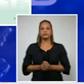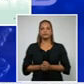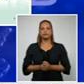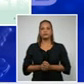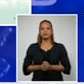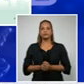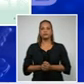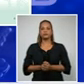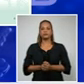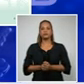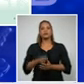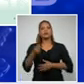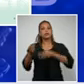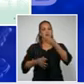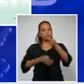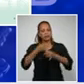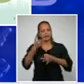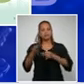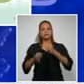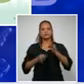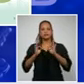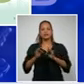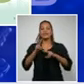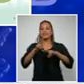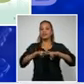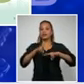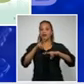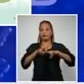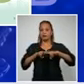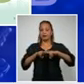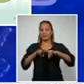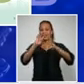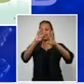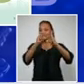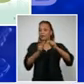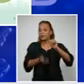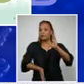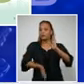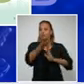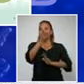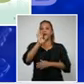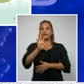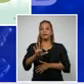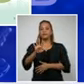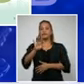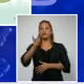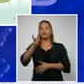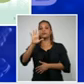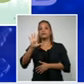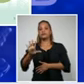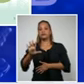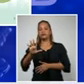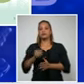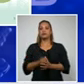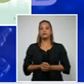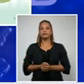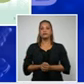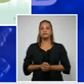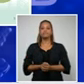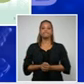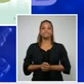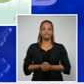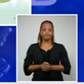Como también lo había dicho, de La Habana la cifra más alta, 595. Estamos hablando